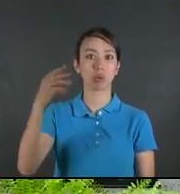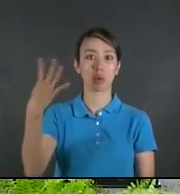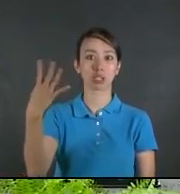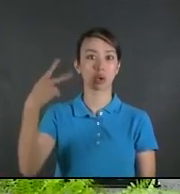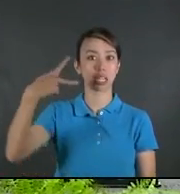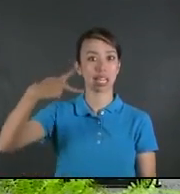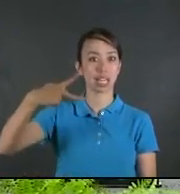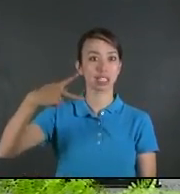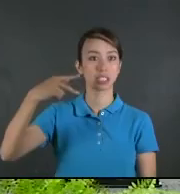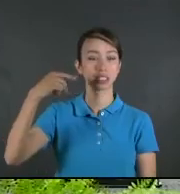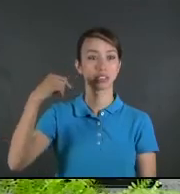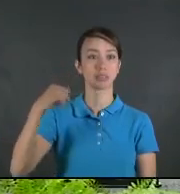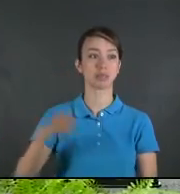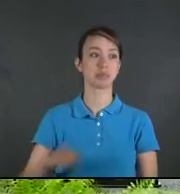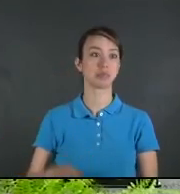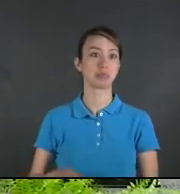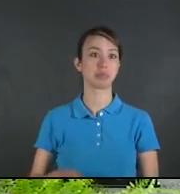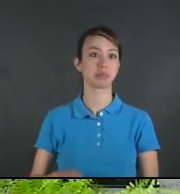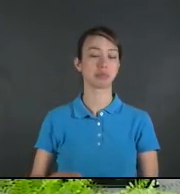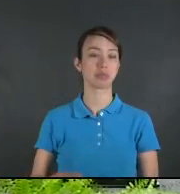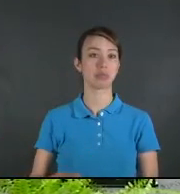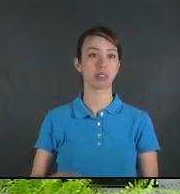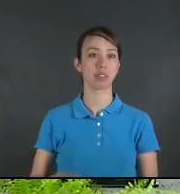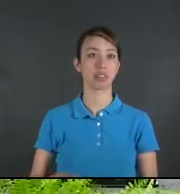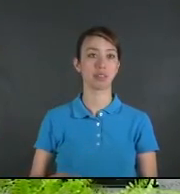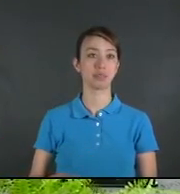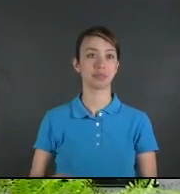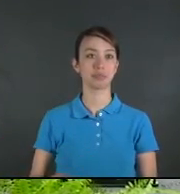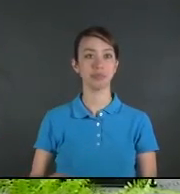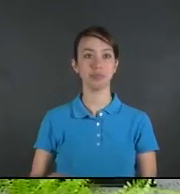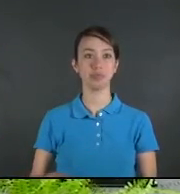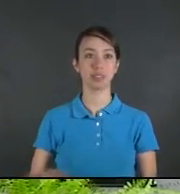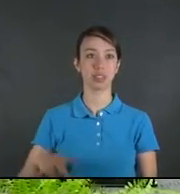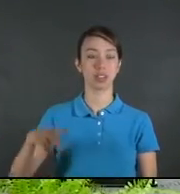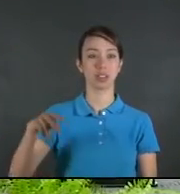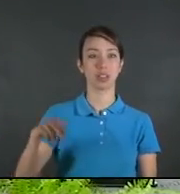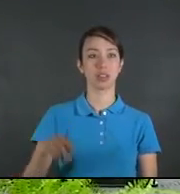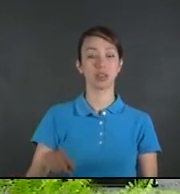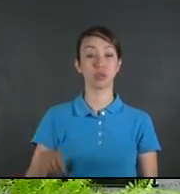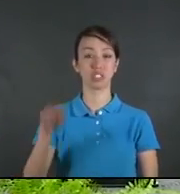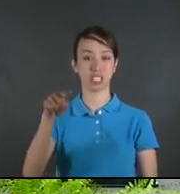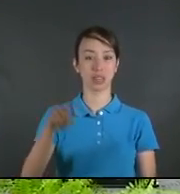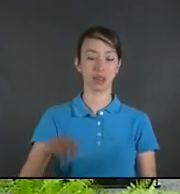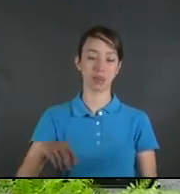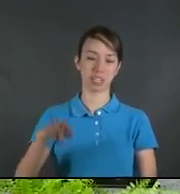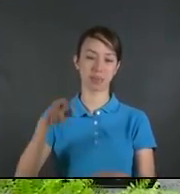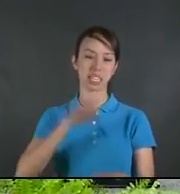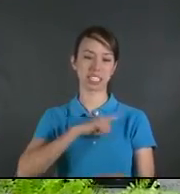será ah así de 24 kilates va a pasar